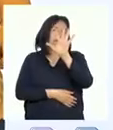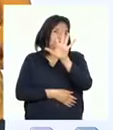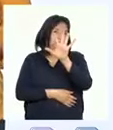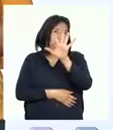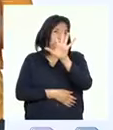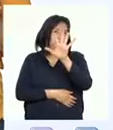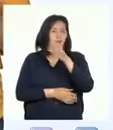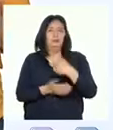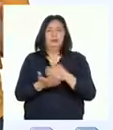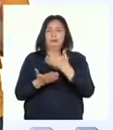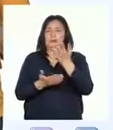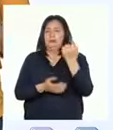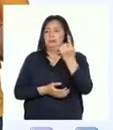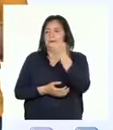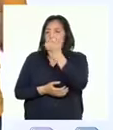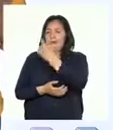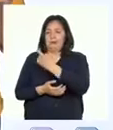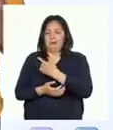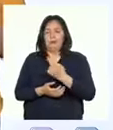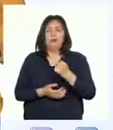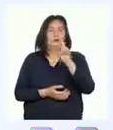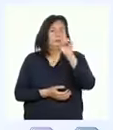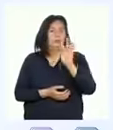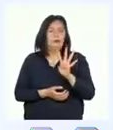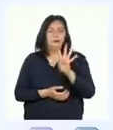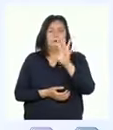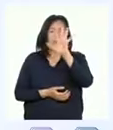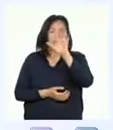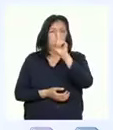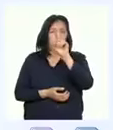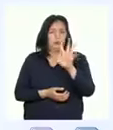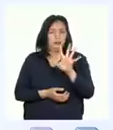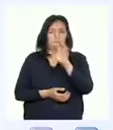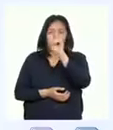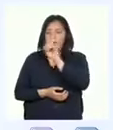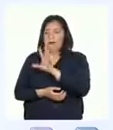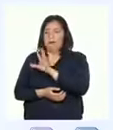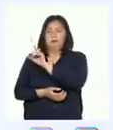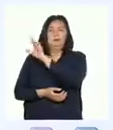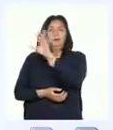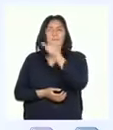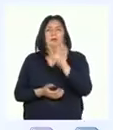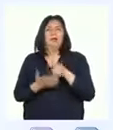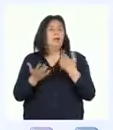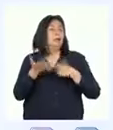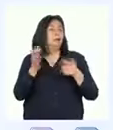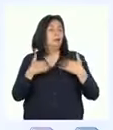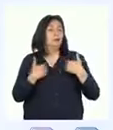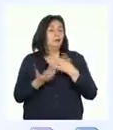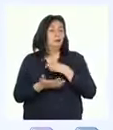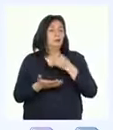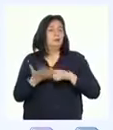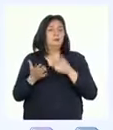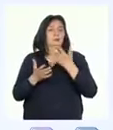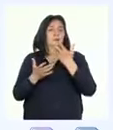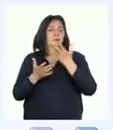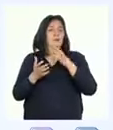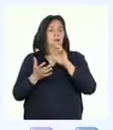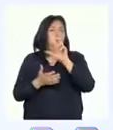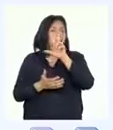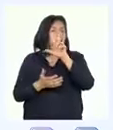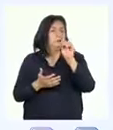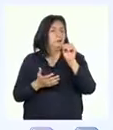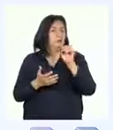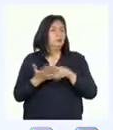partes iguales. Cada parte será 1/5. Creo que entiendo. Lo siguiente que debemos hacer es repartir los